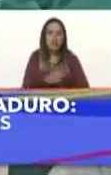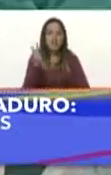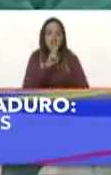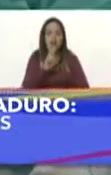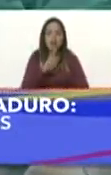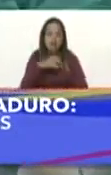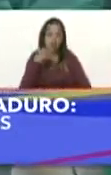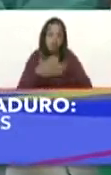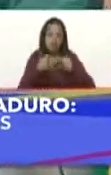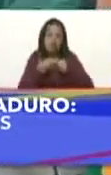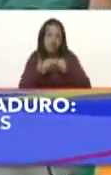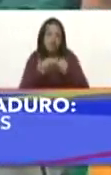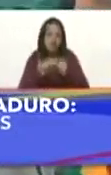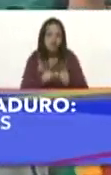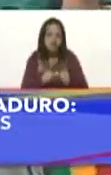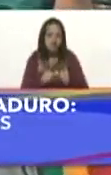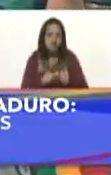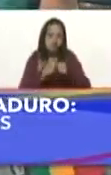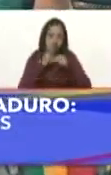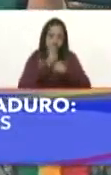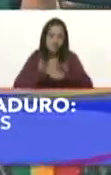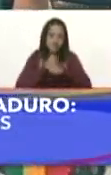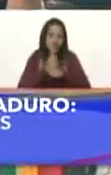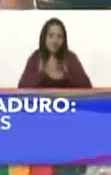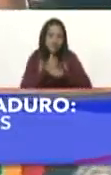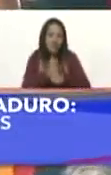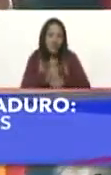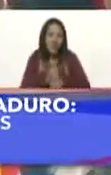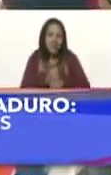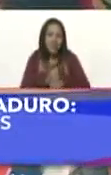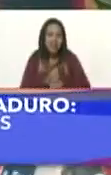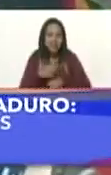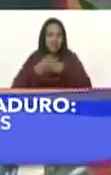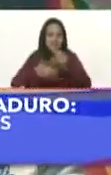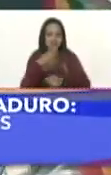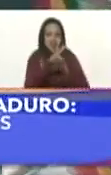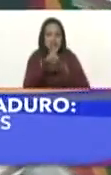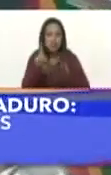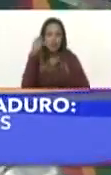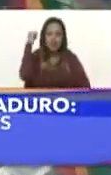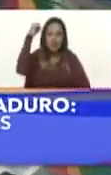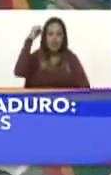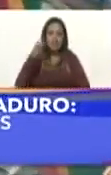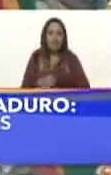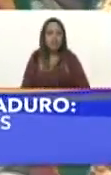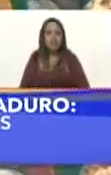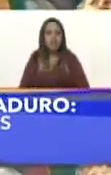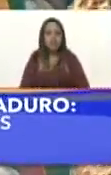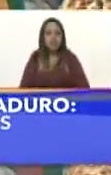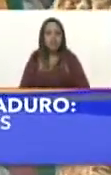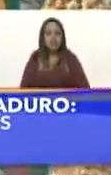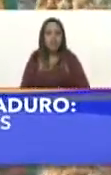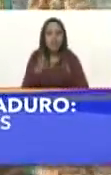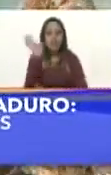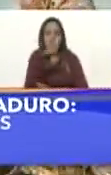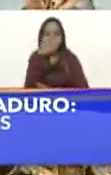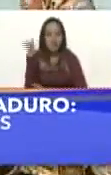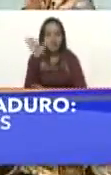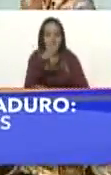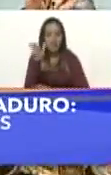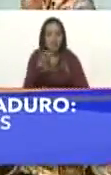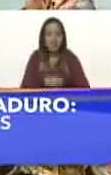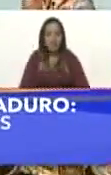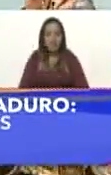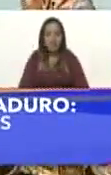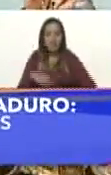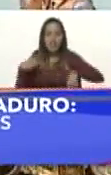continuar cabalgando el siglo XXI victoriosa. con la bandera en alto de la